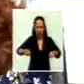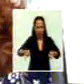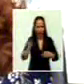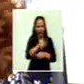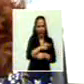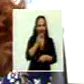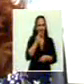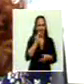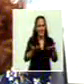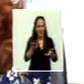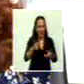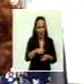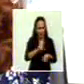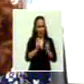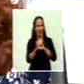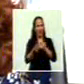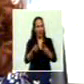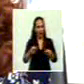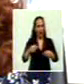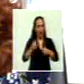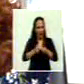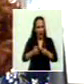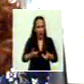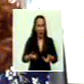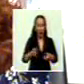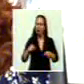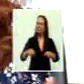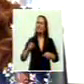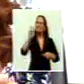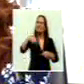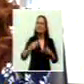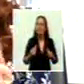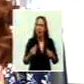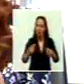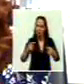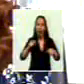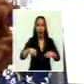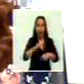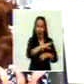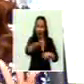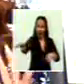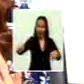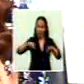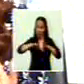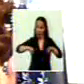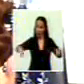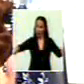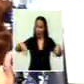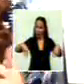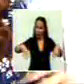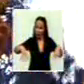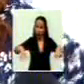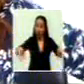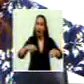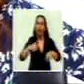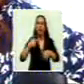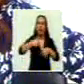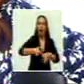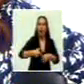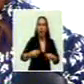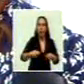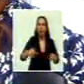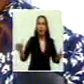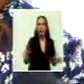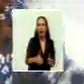¿Cómo impacta esto en la siembra? Significa, primero, que hay gastar menos combustible, porque al hacer